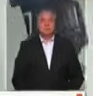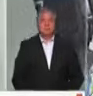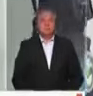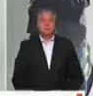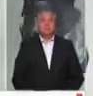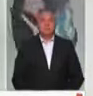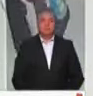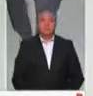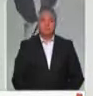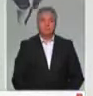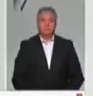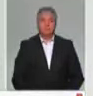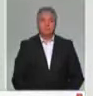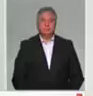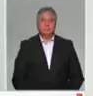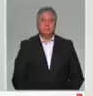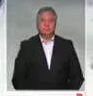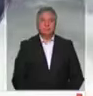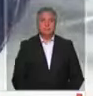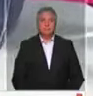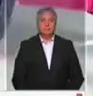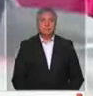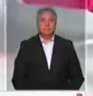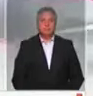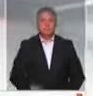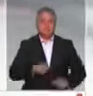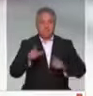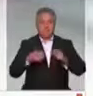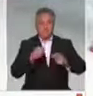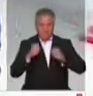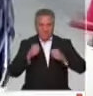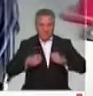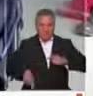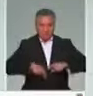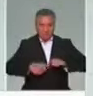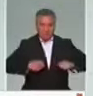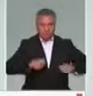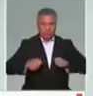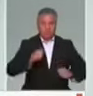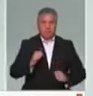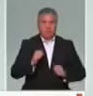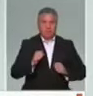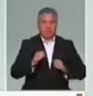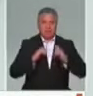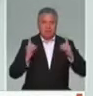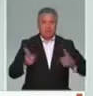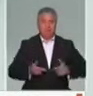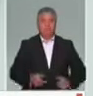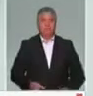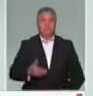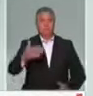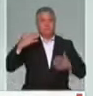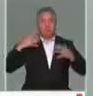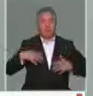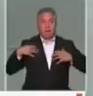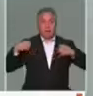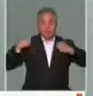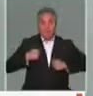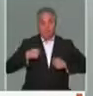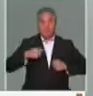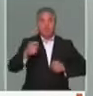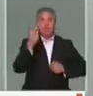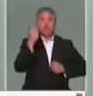piernas bien afianzadas. Tome jaque. Muy bien. La mochila básica pesa 12 kilos,